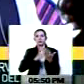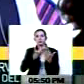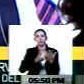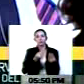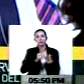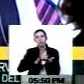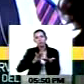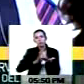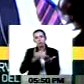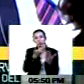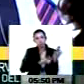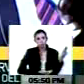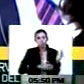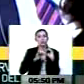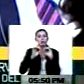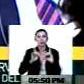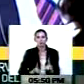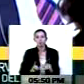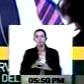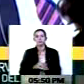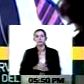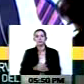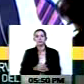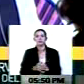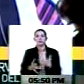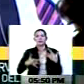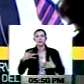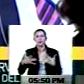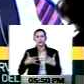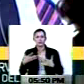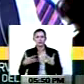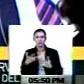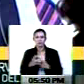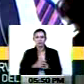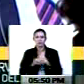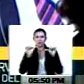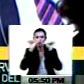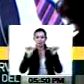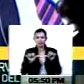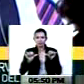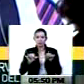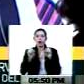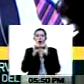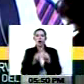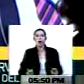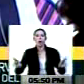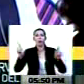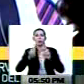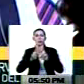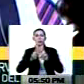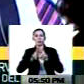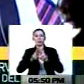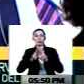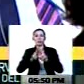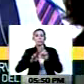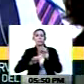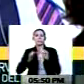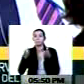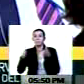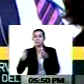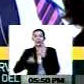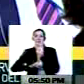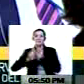la política relativa a las actividades operacionales del Sistema de las Naciones Unidas para el Desarrollo, siendo